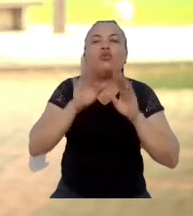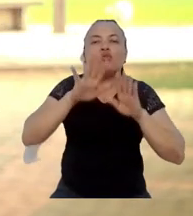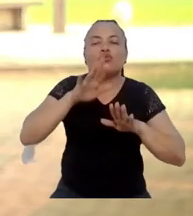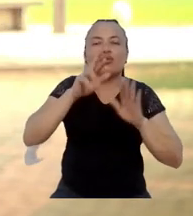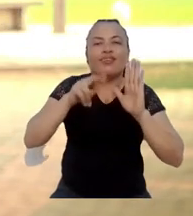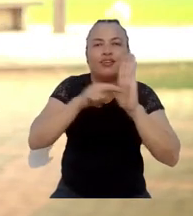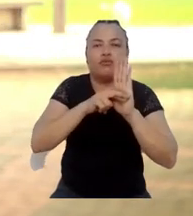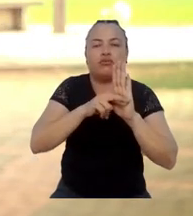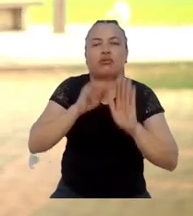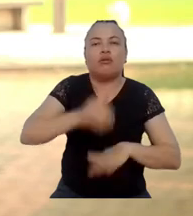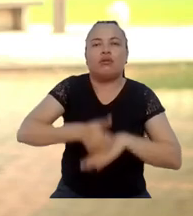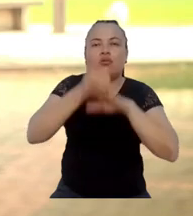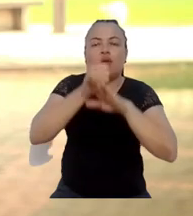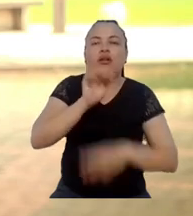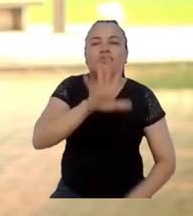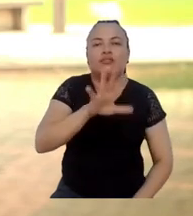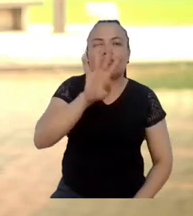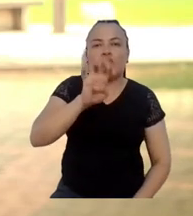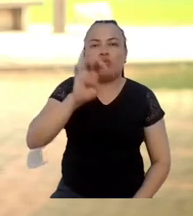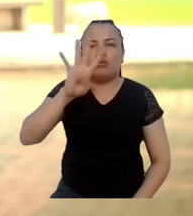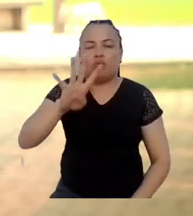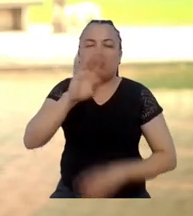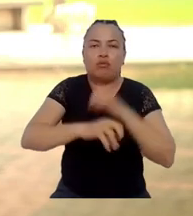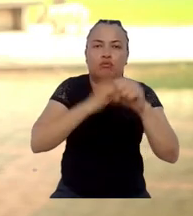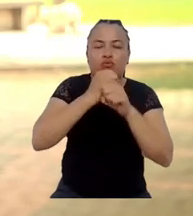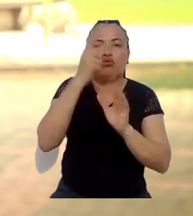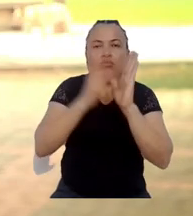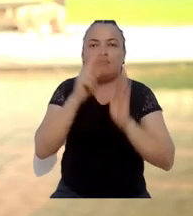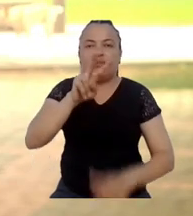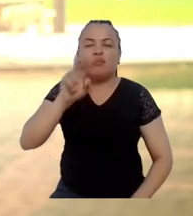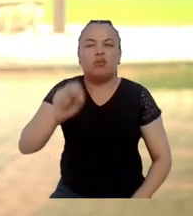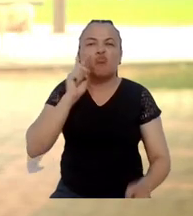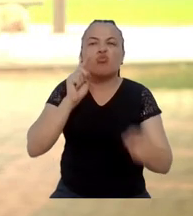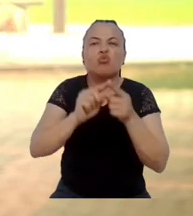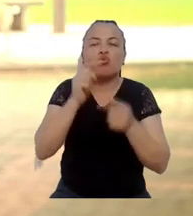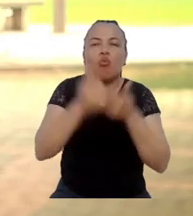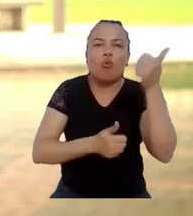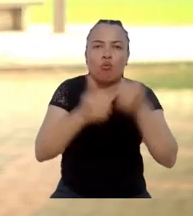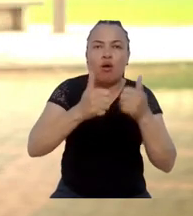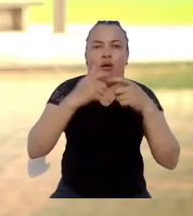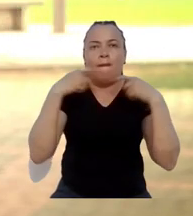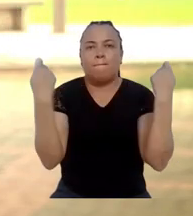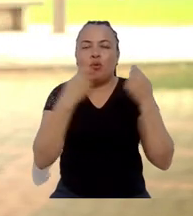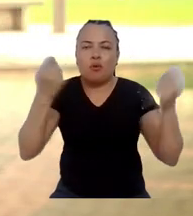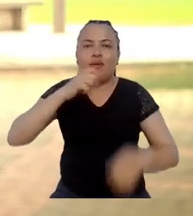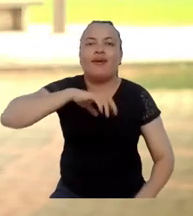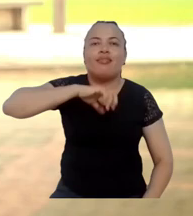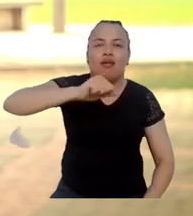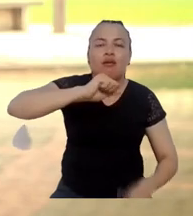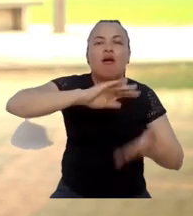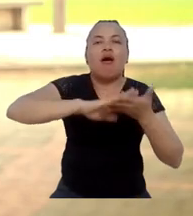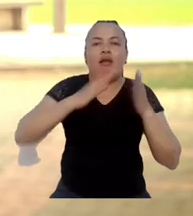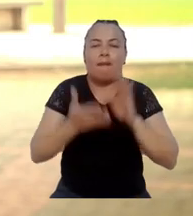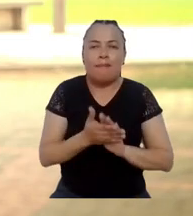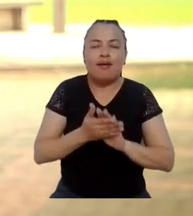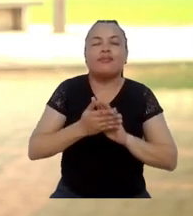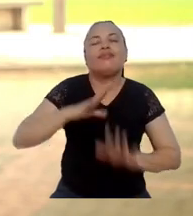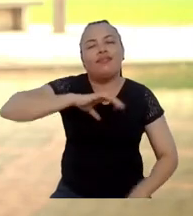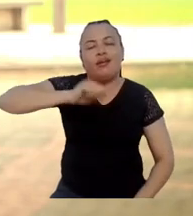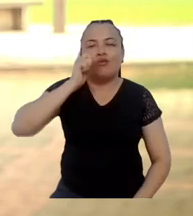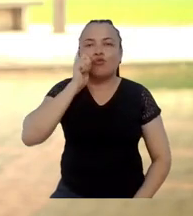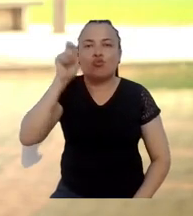594 de 2020 con el objetivo primordial de promover el derecho a la paz y los Derechos